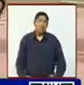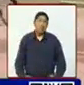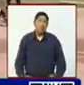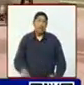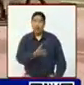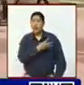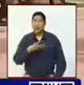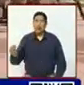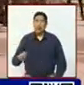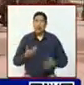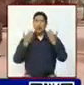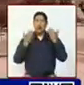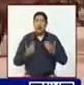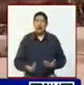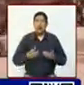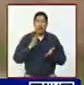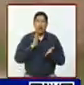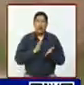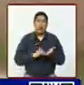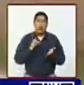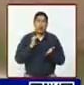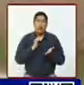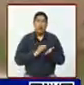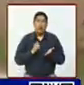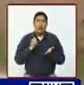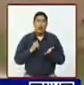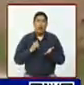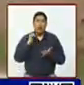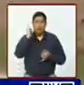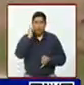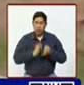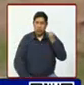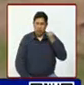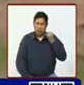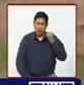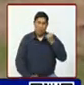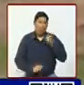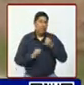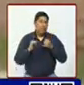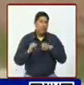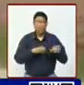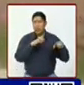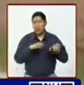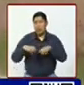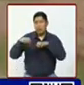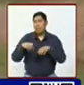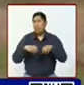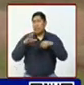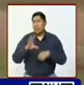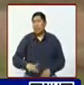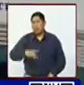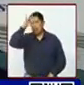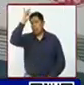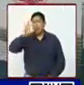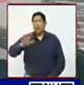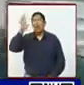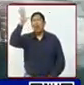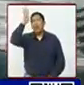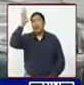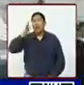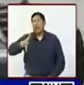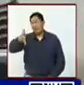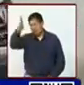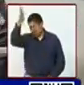Y ahora todavía falta la última misión, él siempre dice, a encontrar a su padre